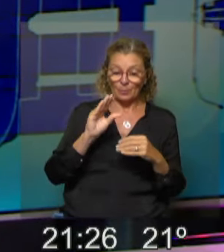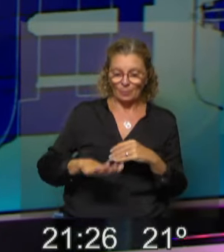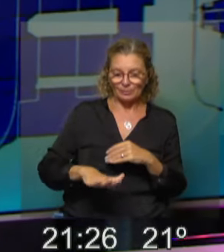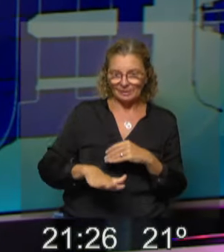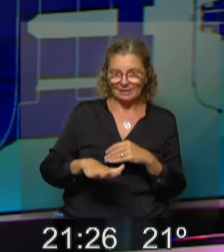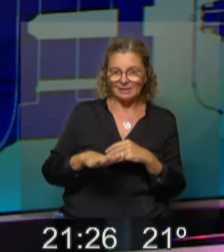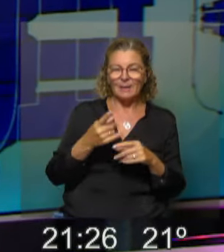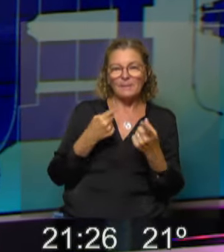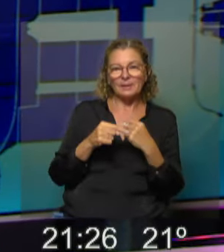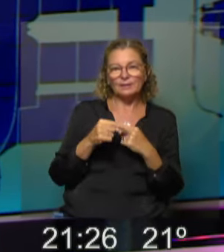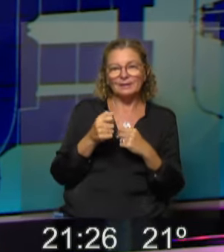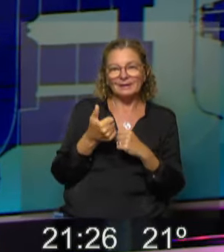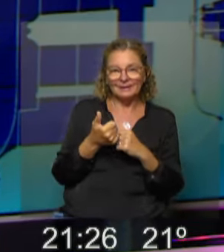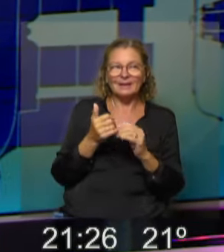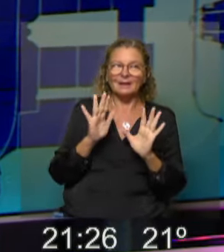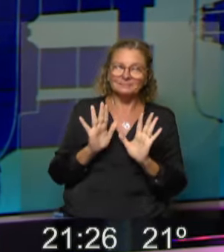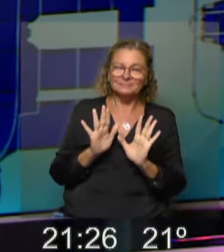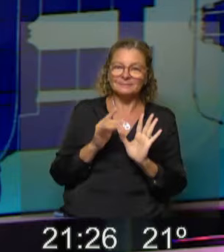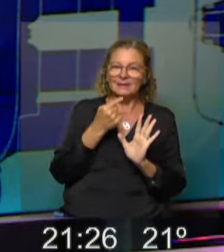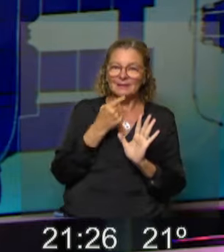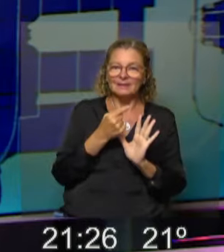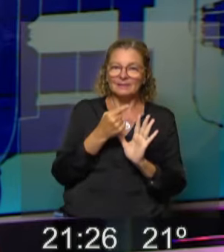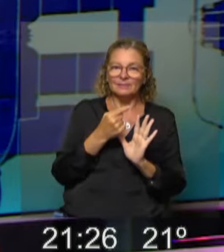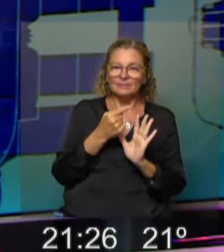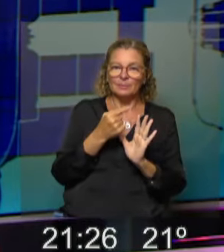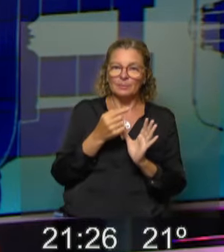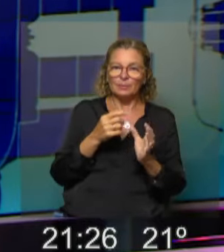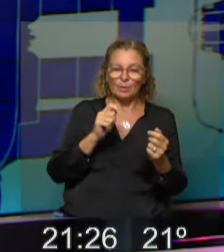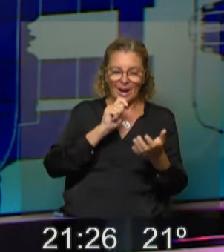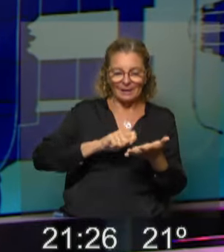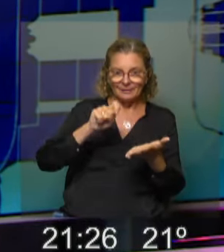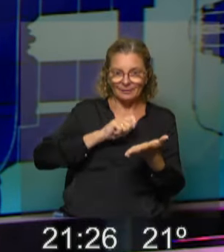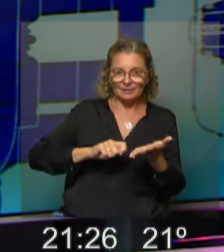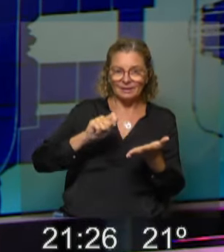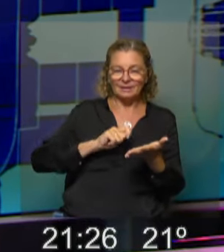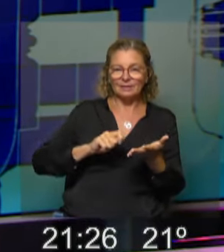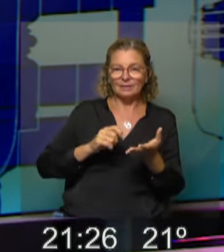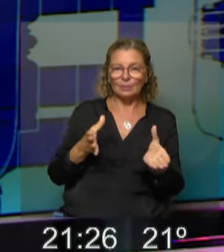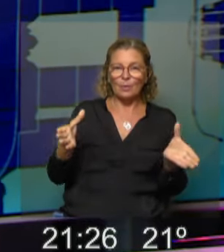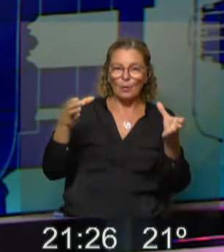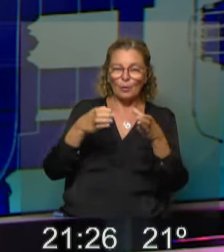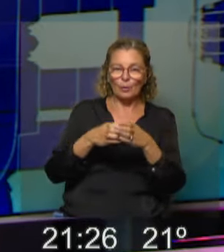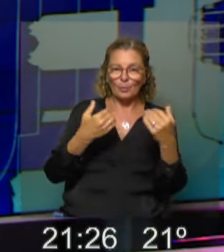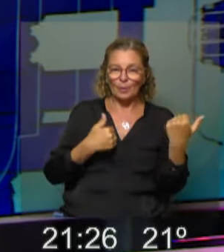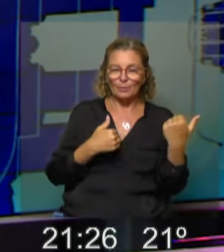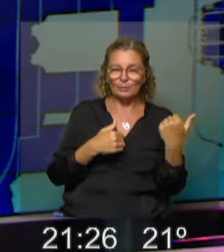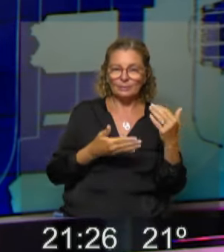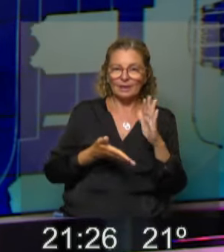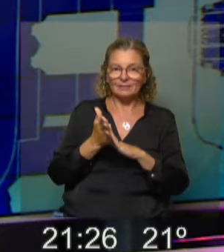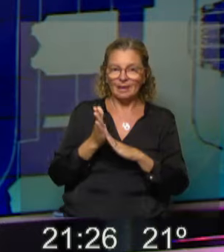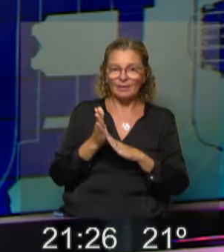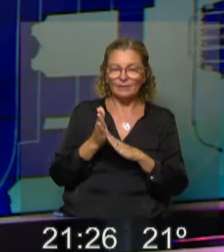eso, pero bueno, es reciente eso de que dijiste, bueno, me pongo a componer, armo una banda, salgo a